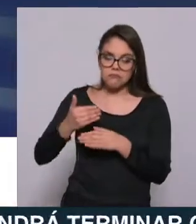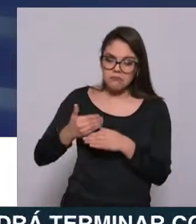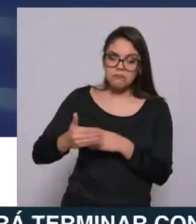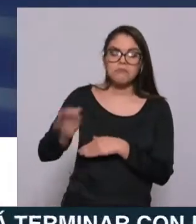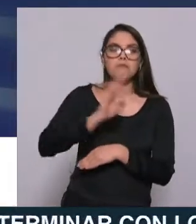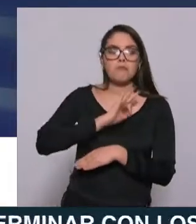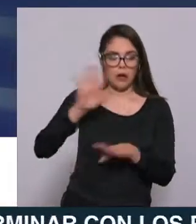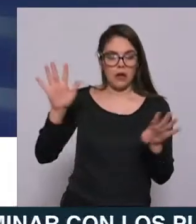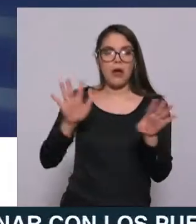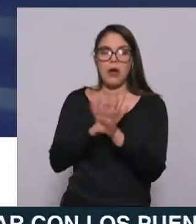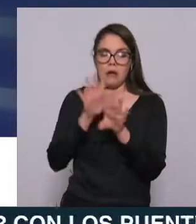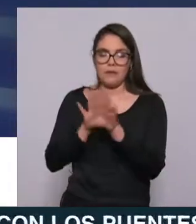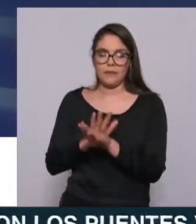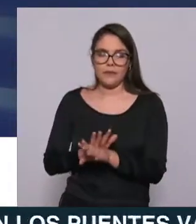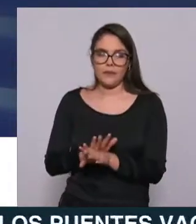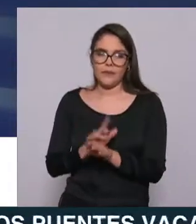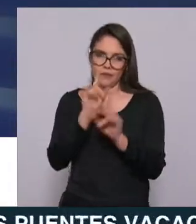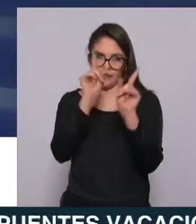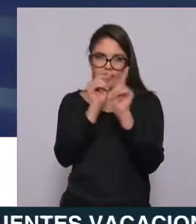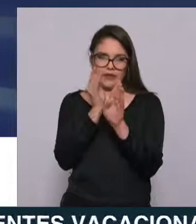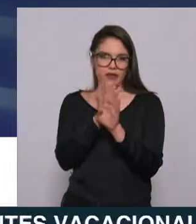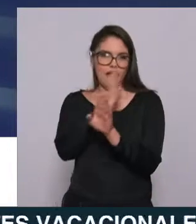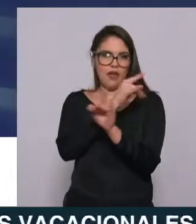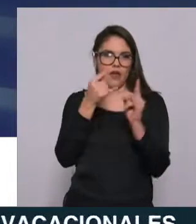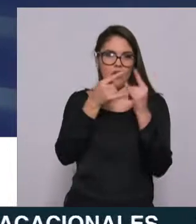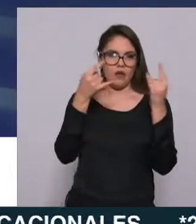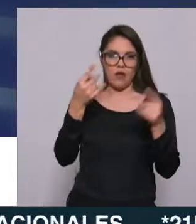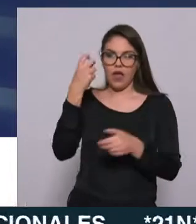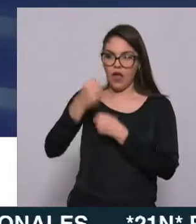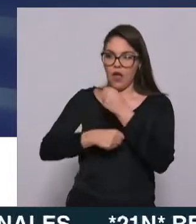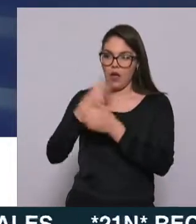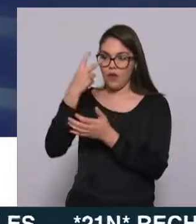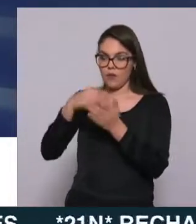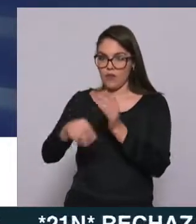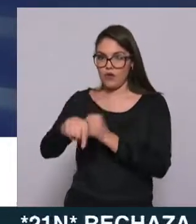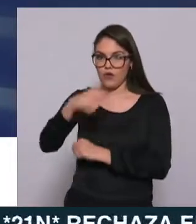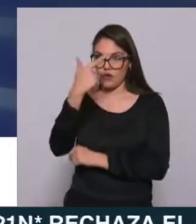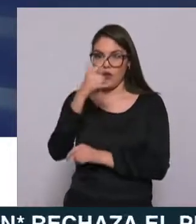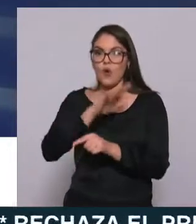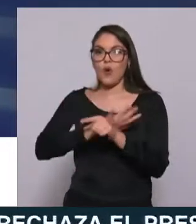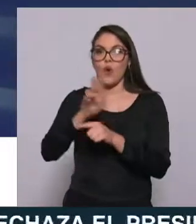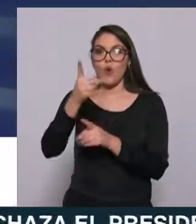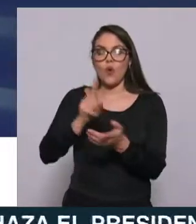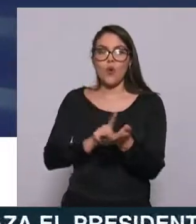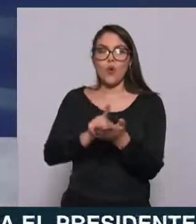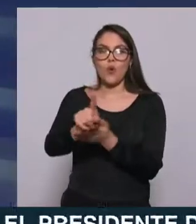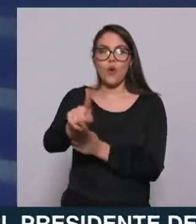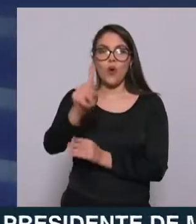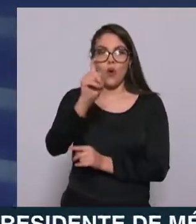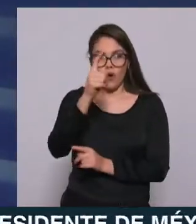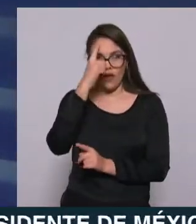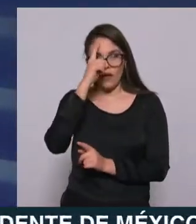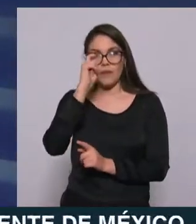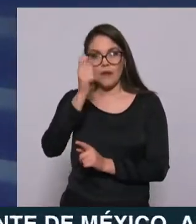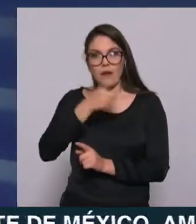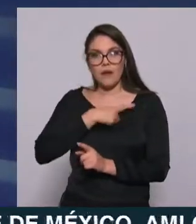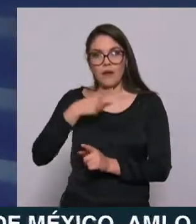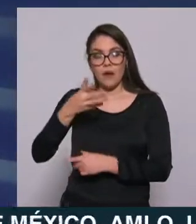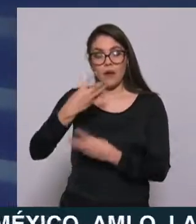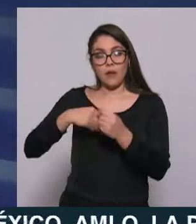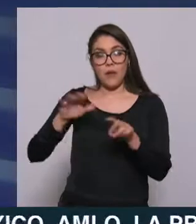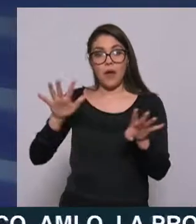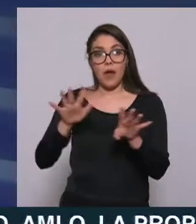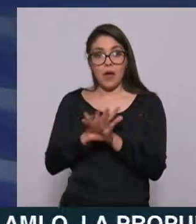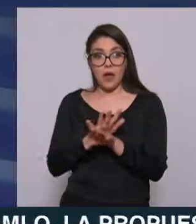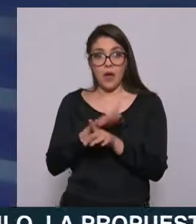contextualizar, desde el 2012 se incluyó en rango constitucional el derecho humano al agua y al saneamiento, y por orden de esta modificación se tendría que